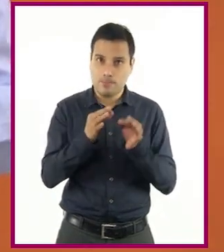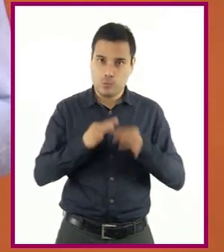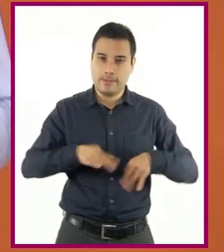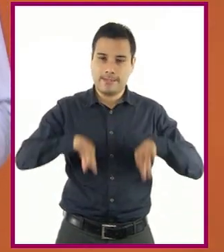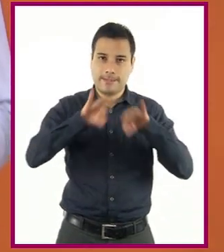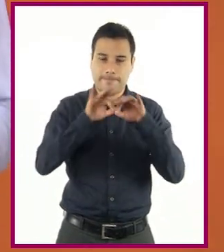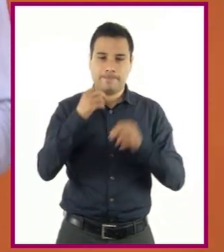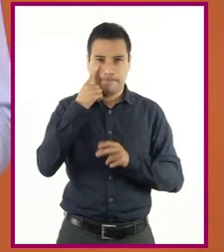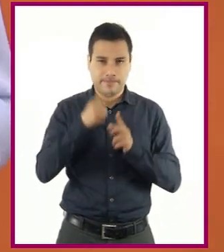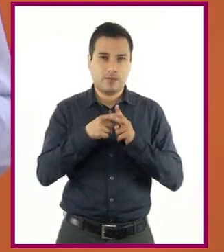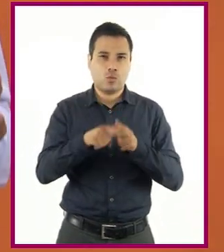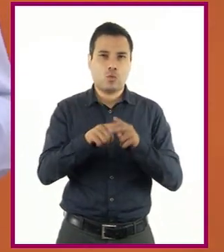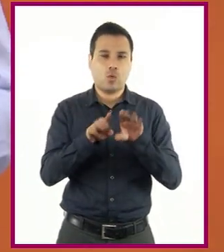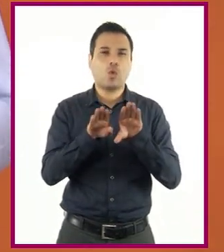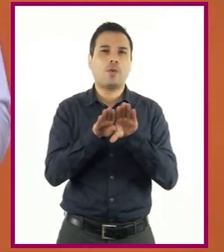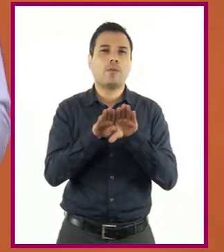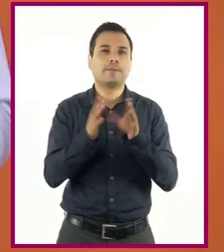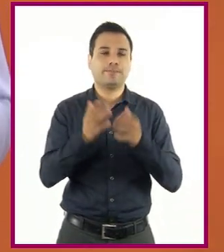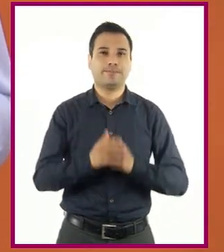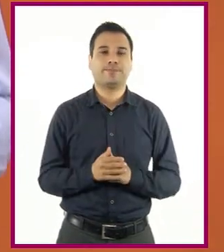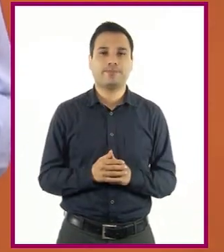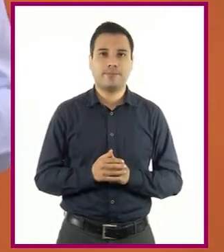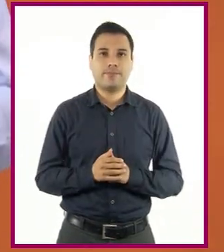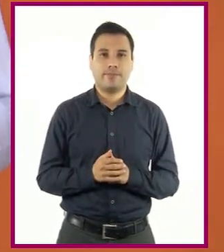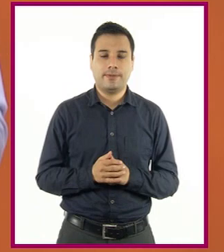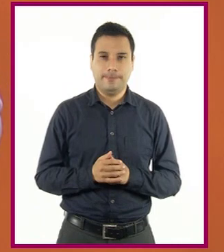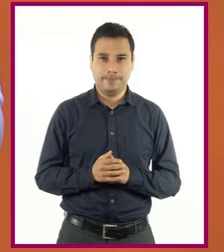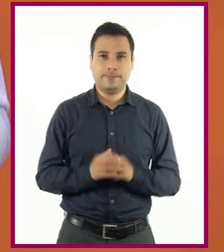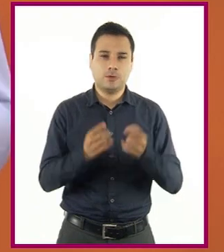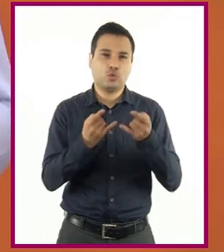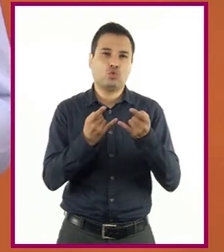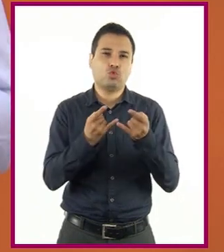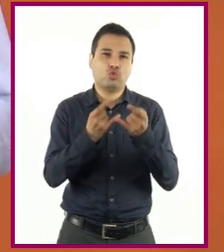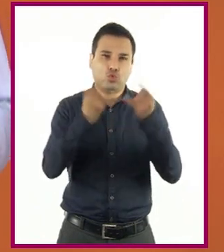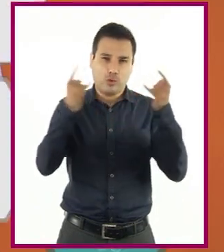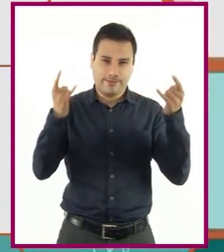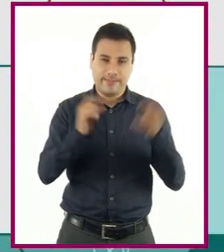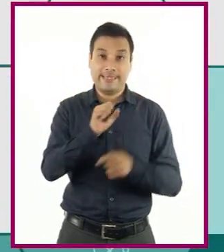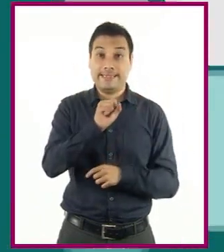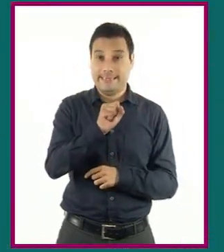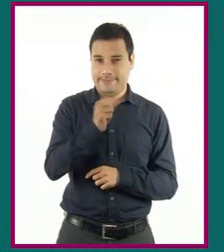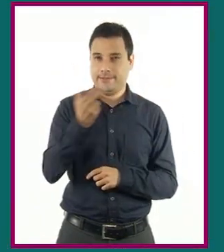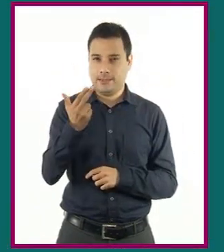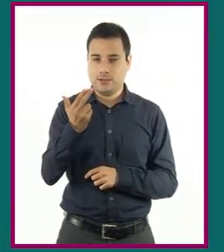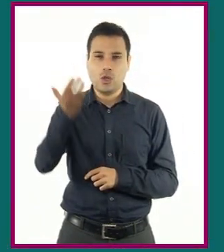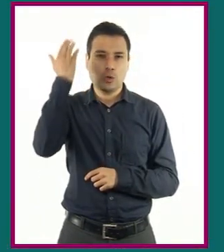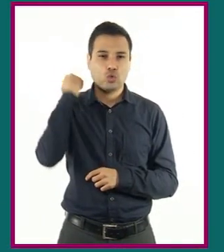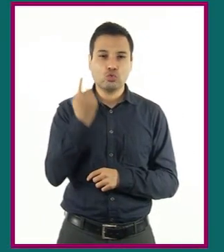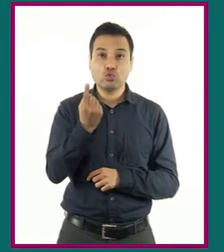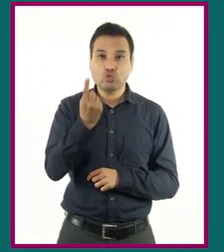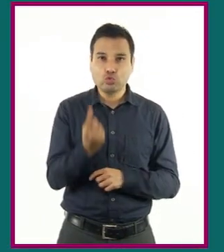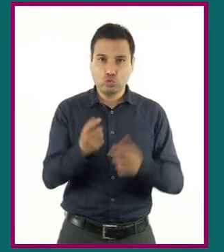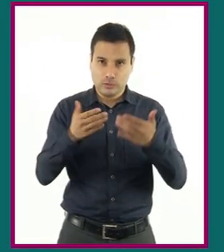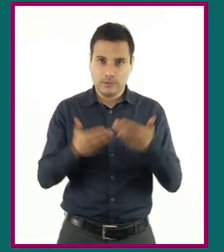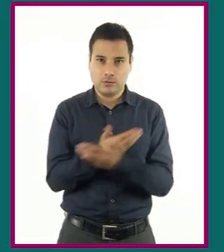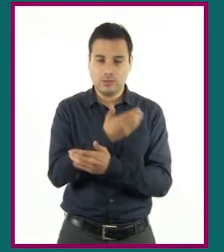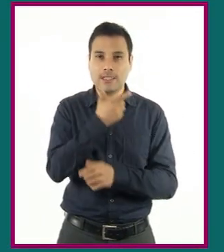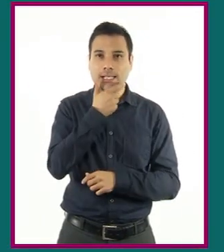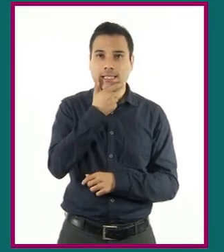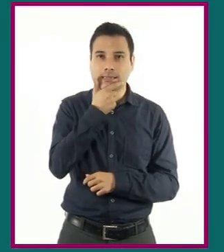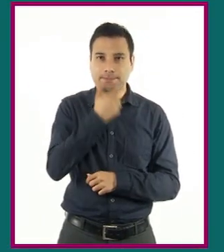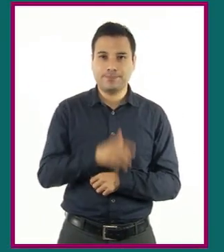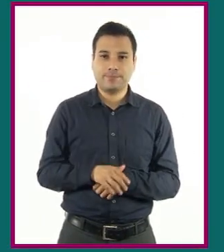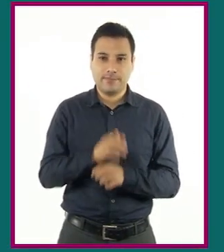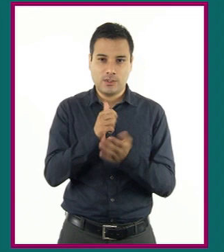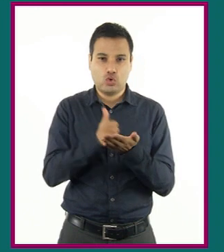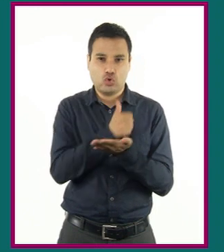a iniciar por comentar acerca del origen e infancia de Stephen Hawking. Este científico nació en Inglaterra, en la ciudad